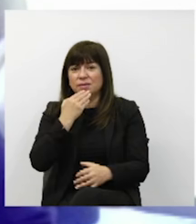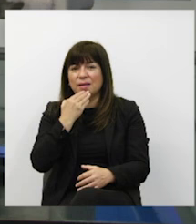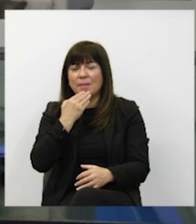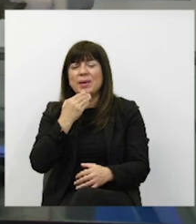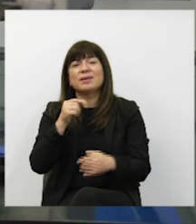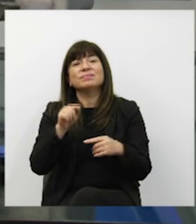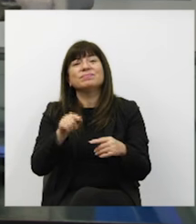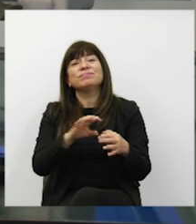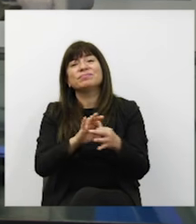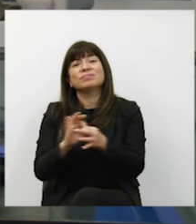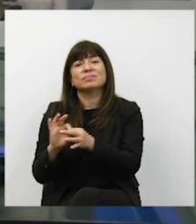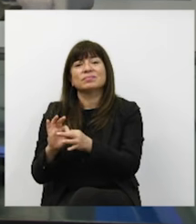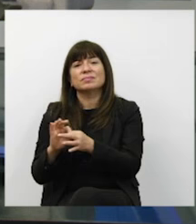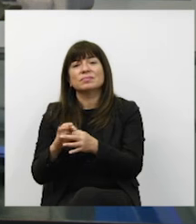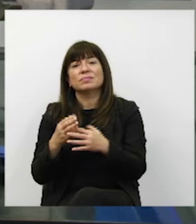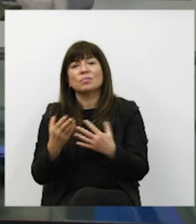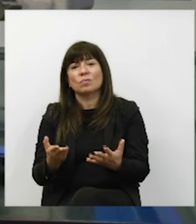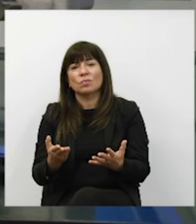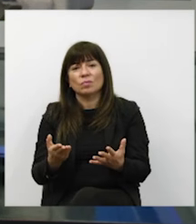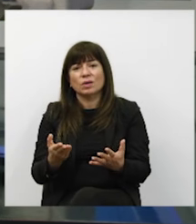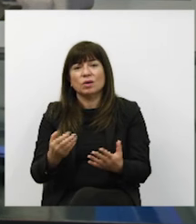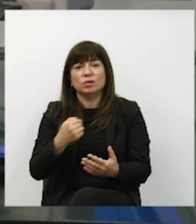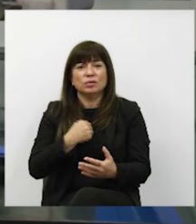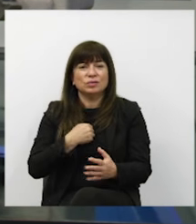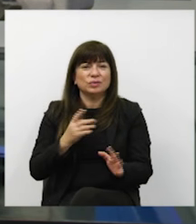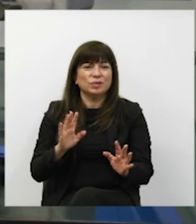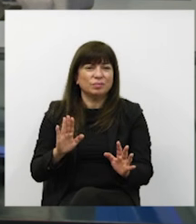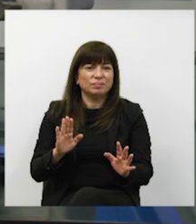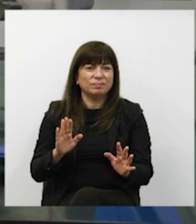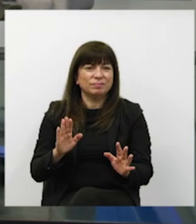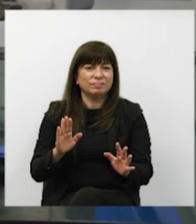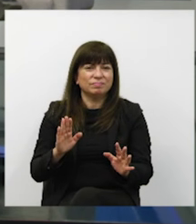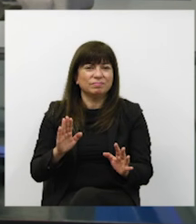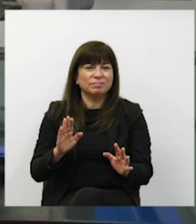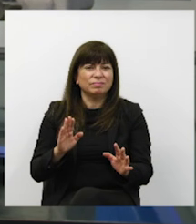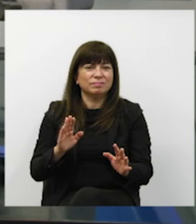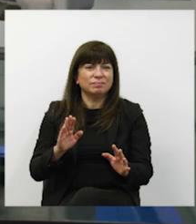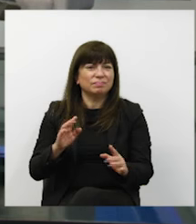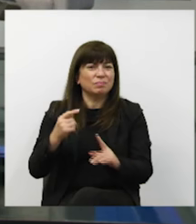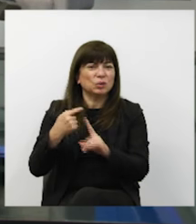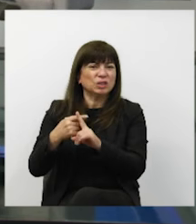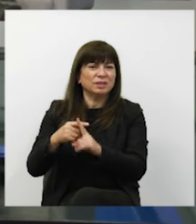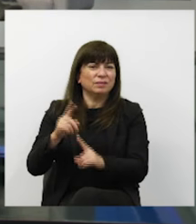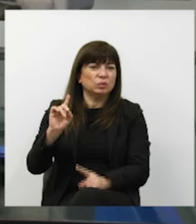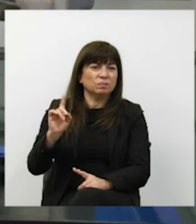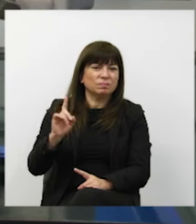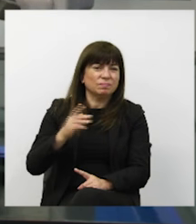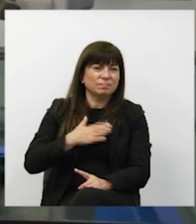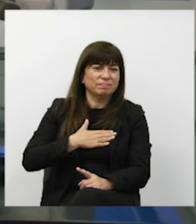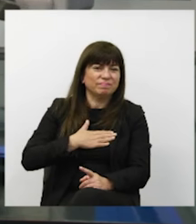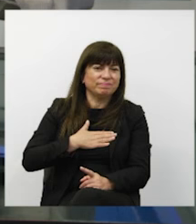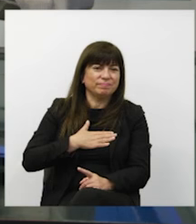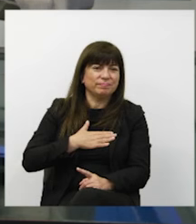Y en ese sentido, yo no soy muy, muy optimista.